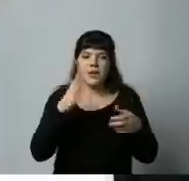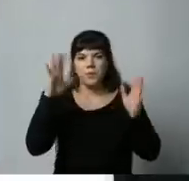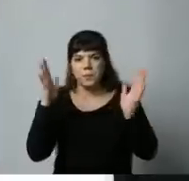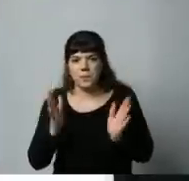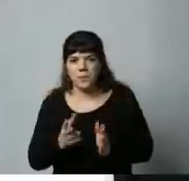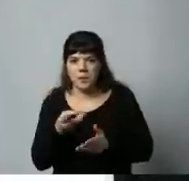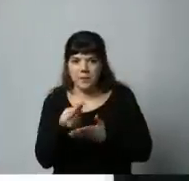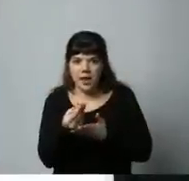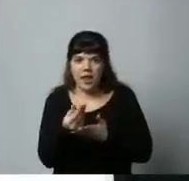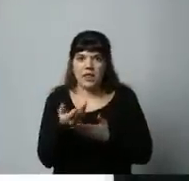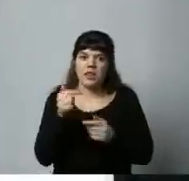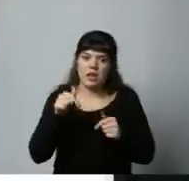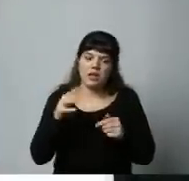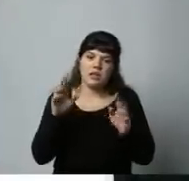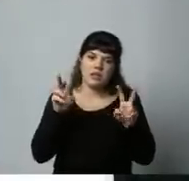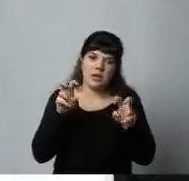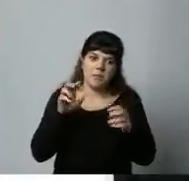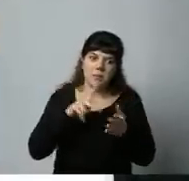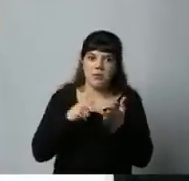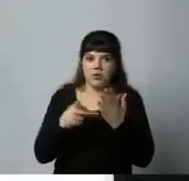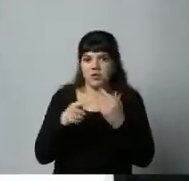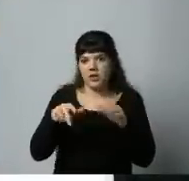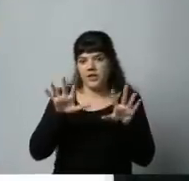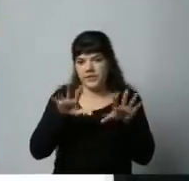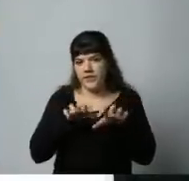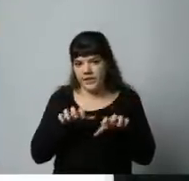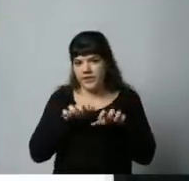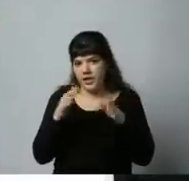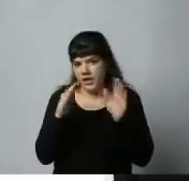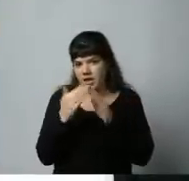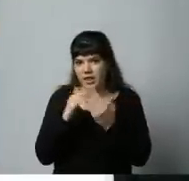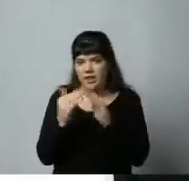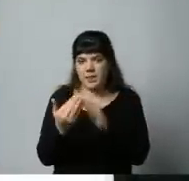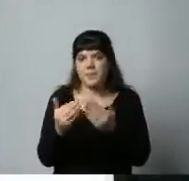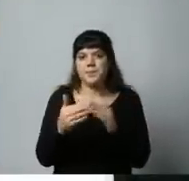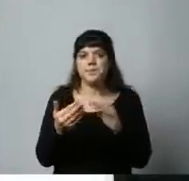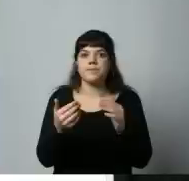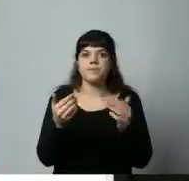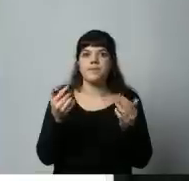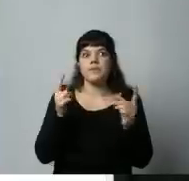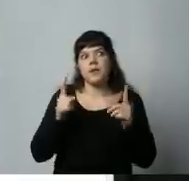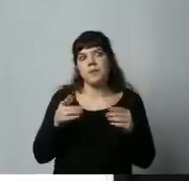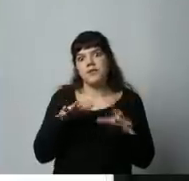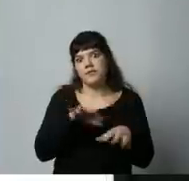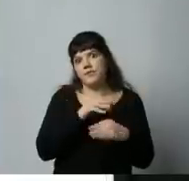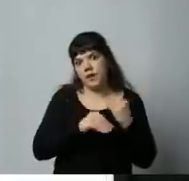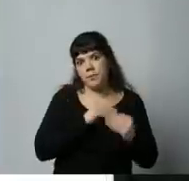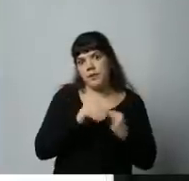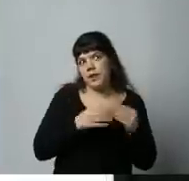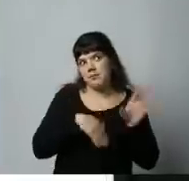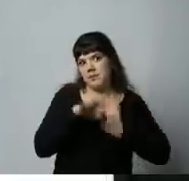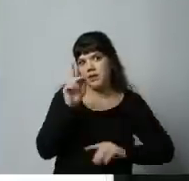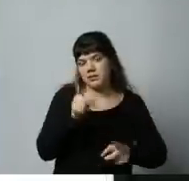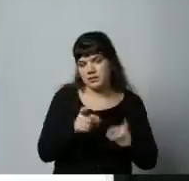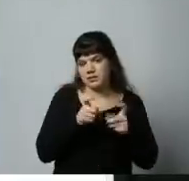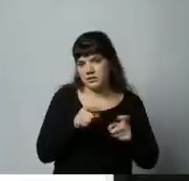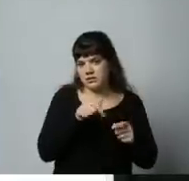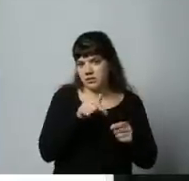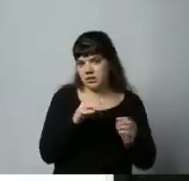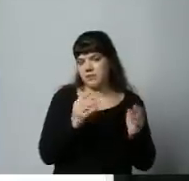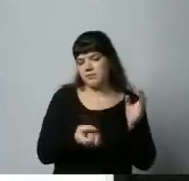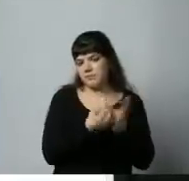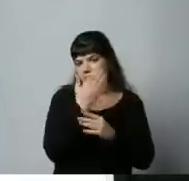Ajustando en estos proyectos que este donde la donde las familias más lo necesitan no pero